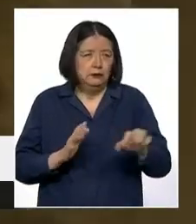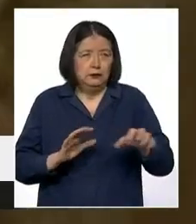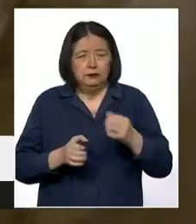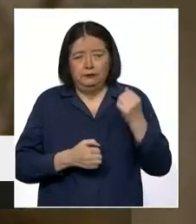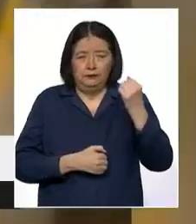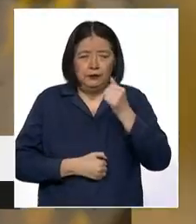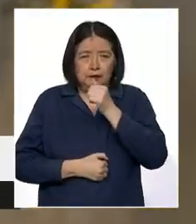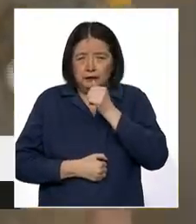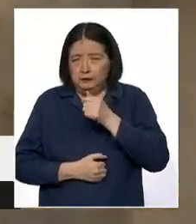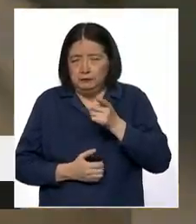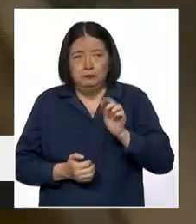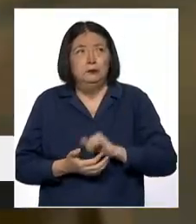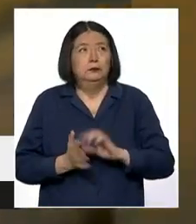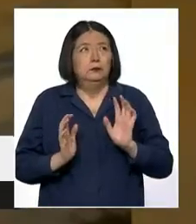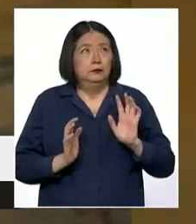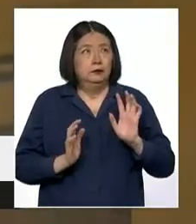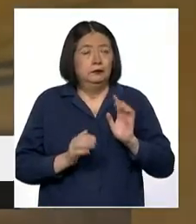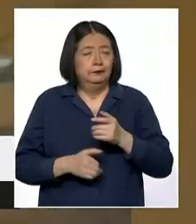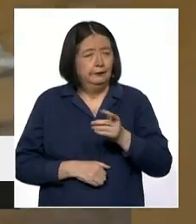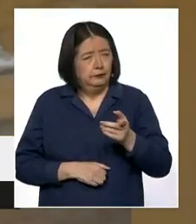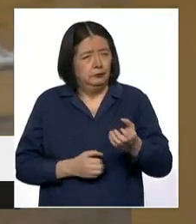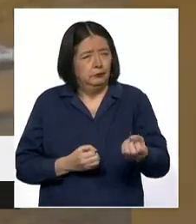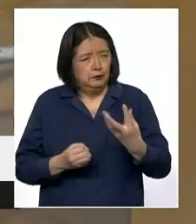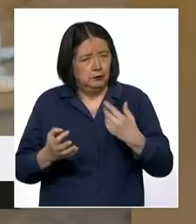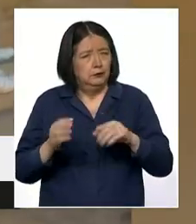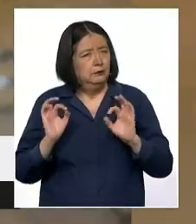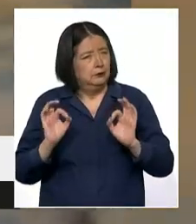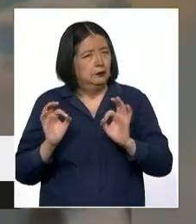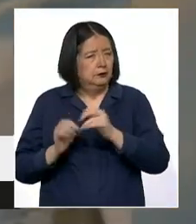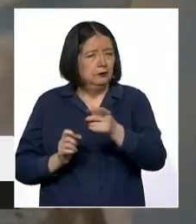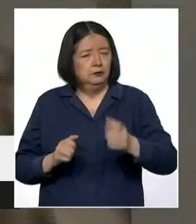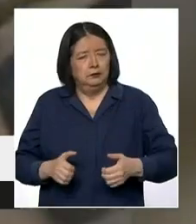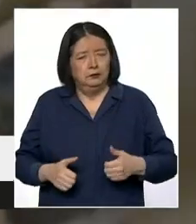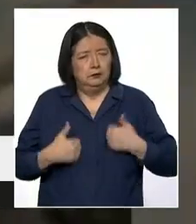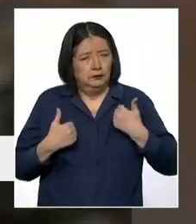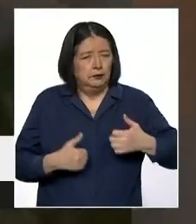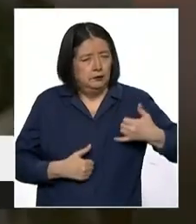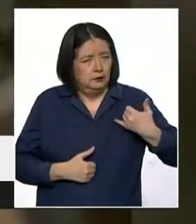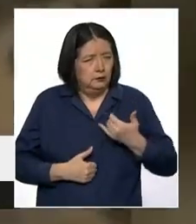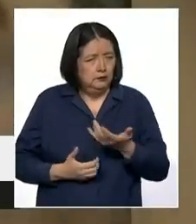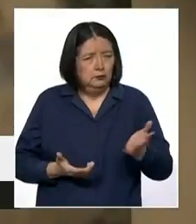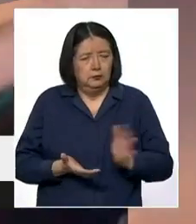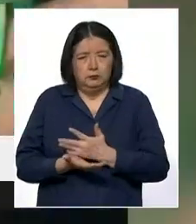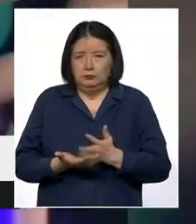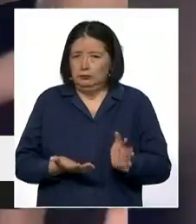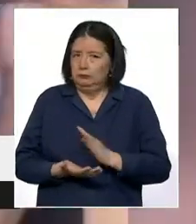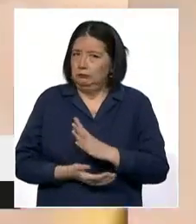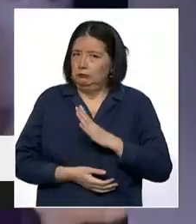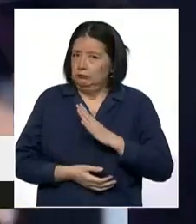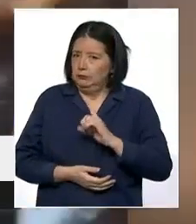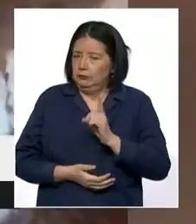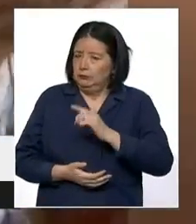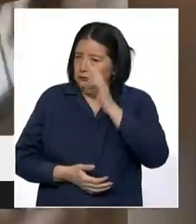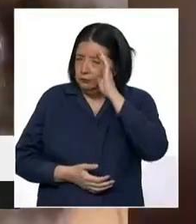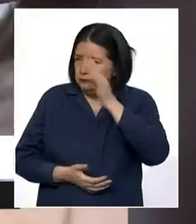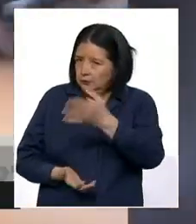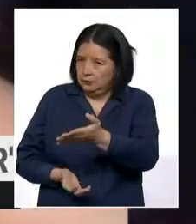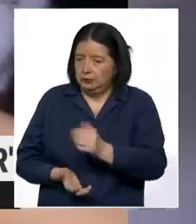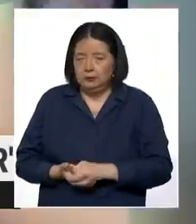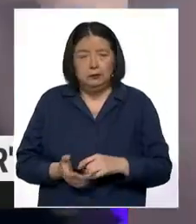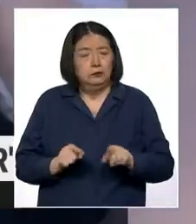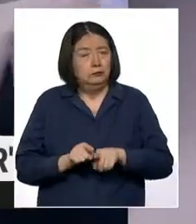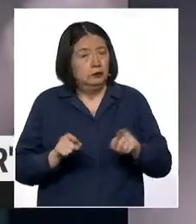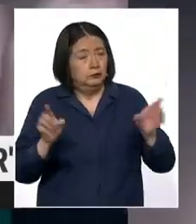de fiestas y, como bien ha señalado, de alguna manera expone también la vida de estos jóvenes que no se han portado nada bien con la policía, pero por otro lado